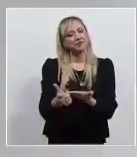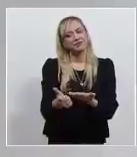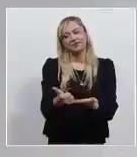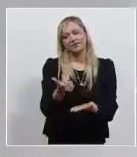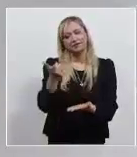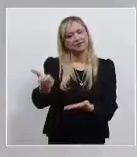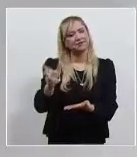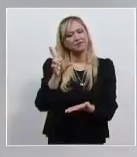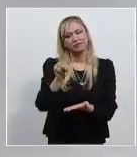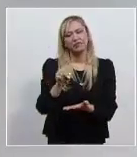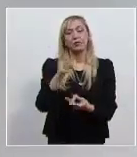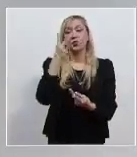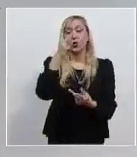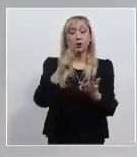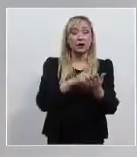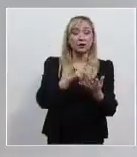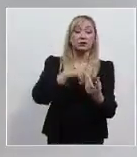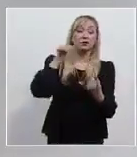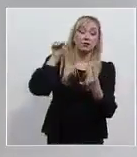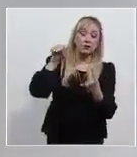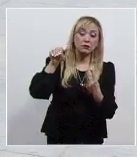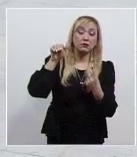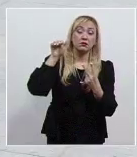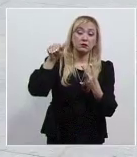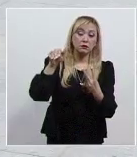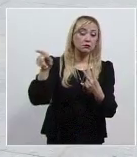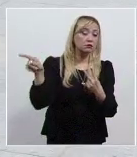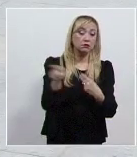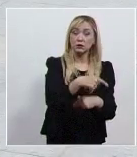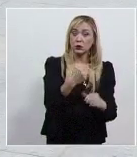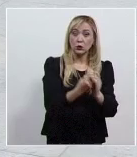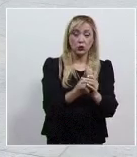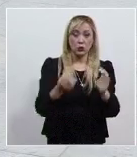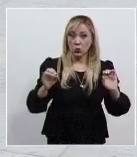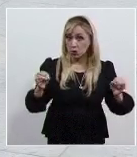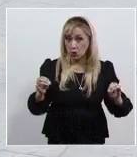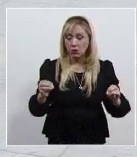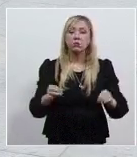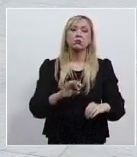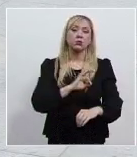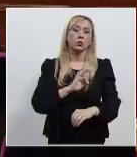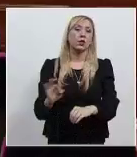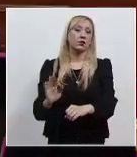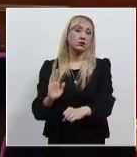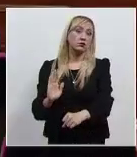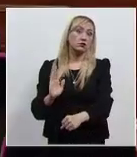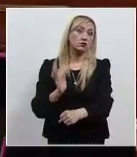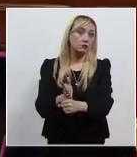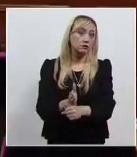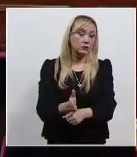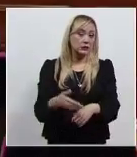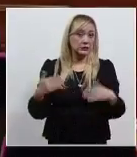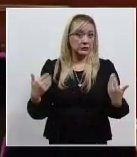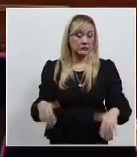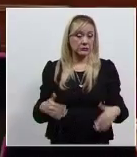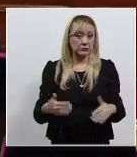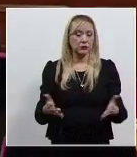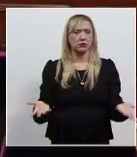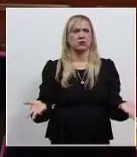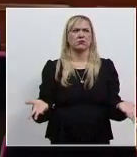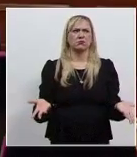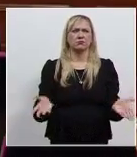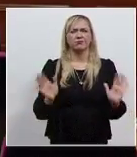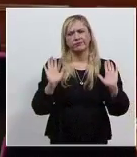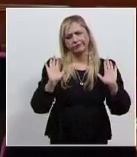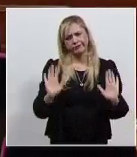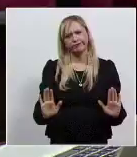2 apercibimientos por no acudir a las capacitaciones sin causa justificada. Esta semana el Pleno de la Corte comenzó el